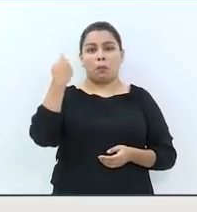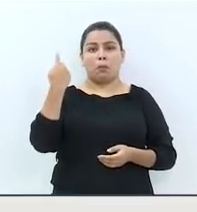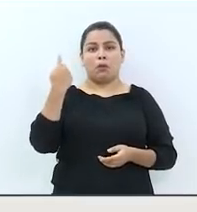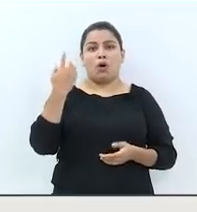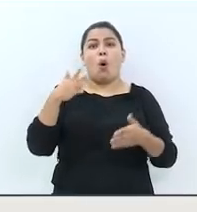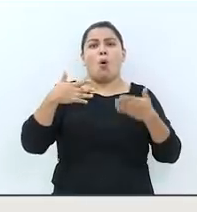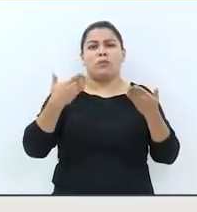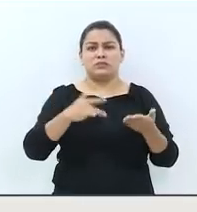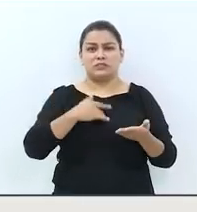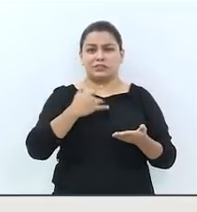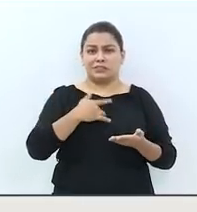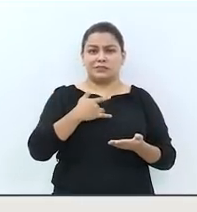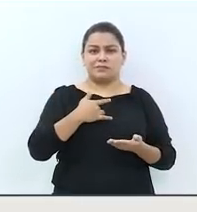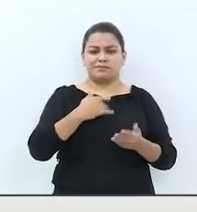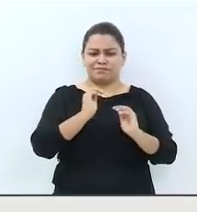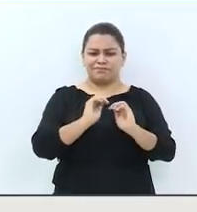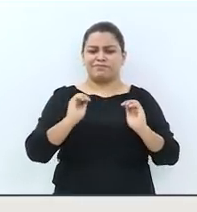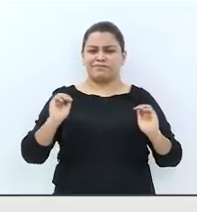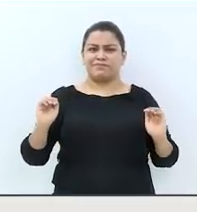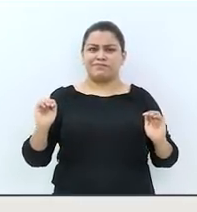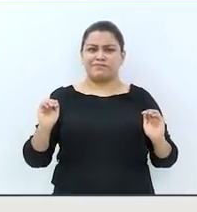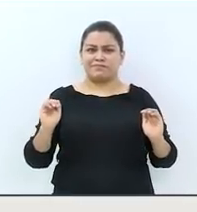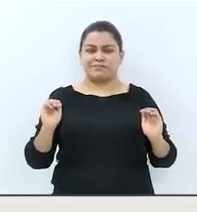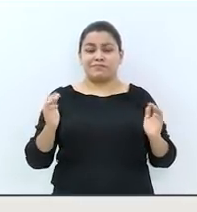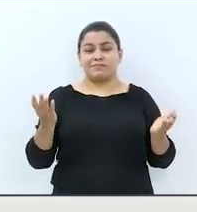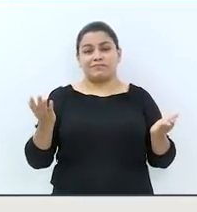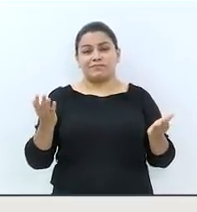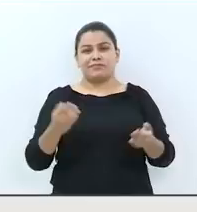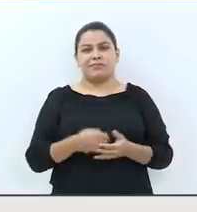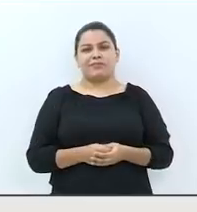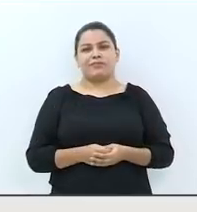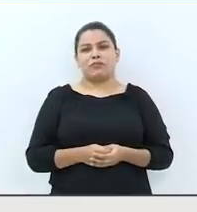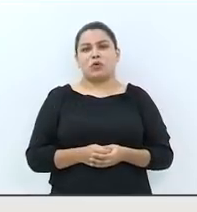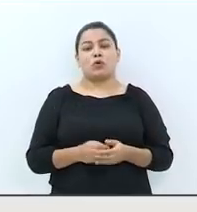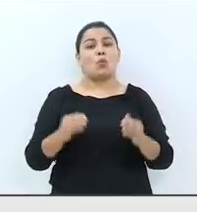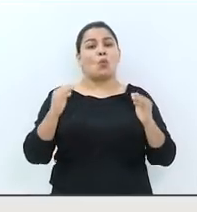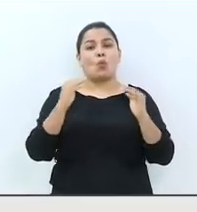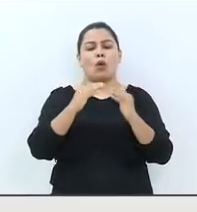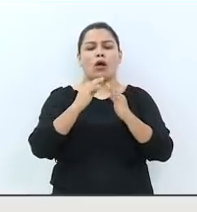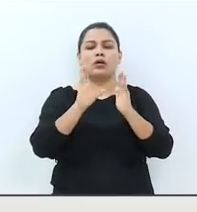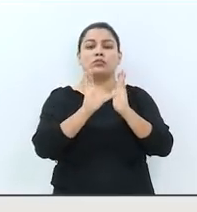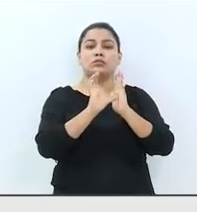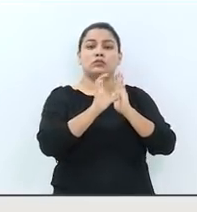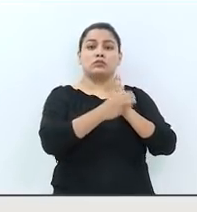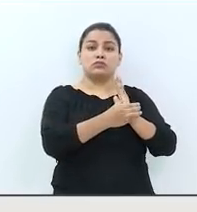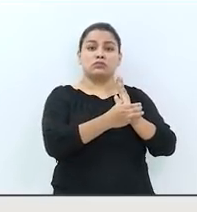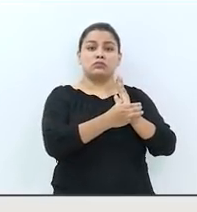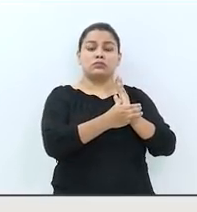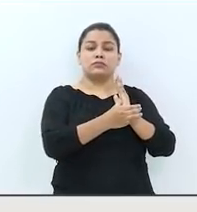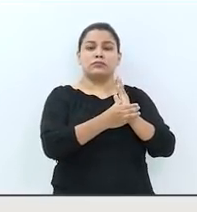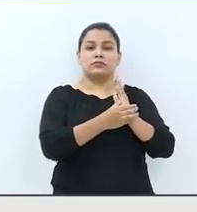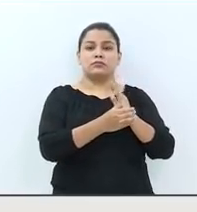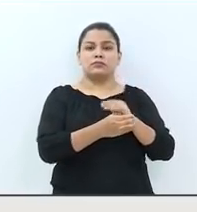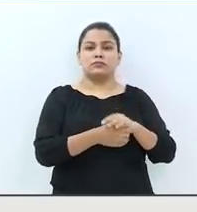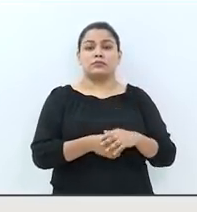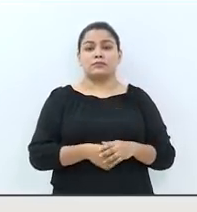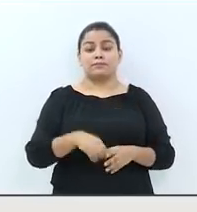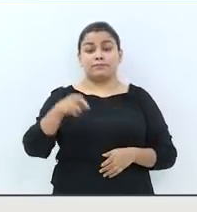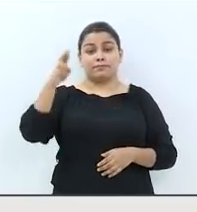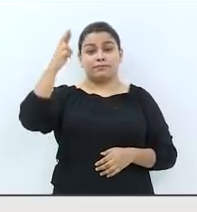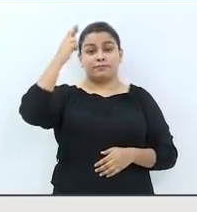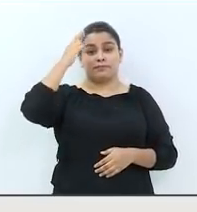ignoramos cómo se sienten nuestros niños y cómo se sienten nuestras niñas, porque también culturalmente, no me quiero justificar, pero hay una